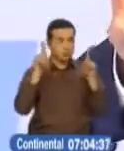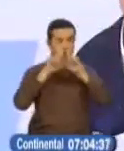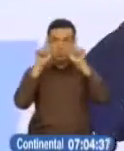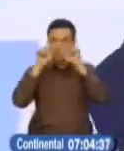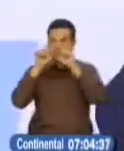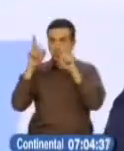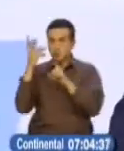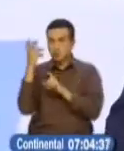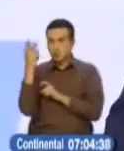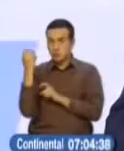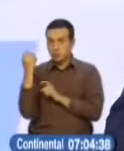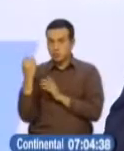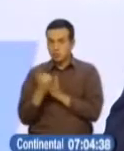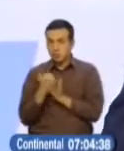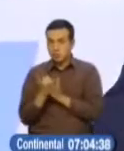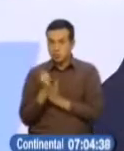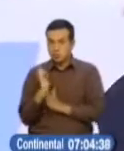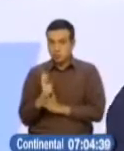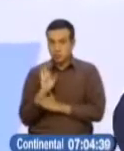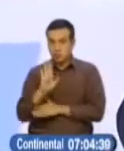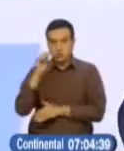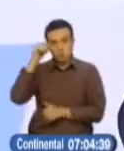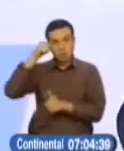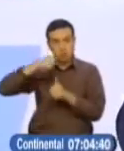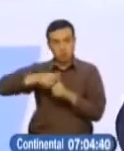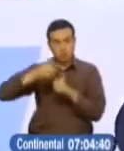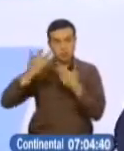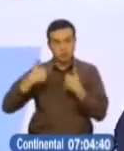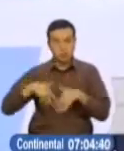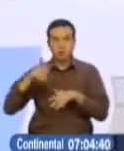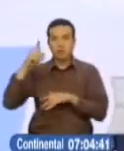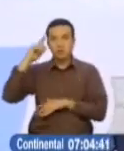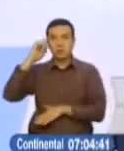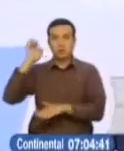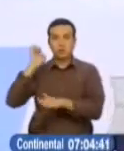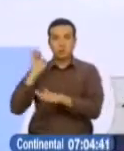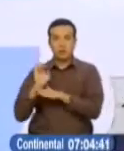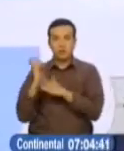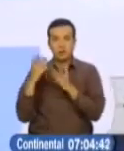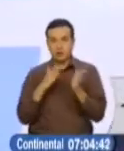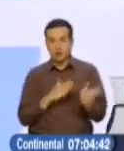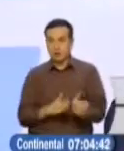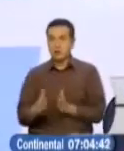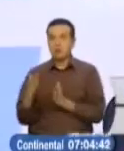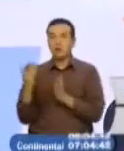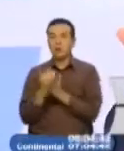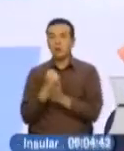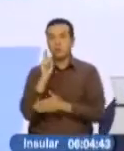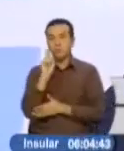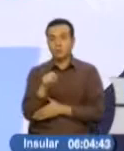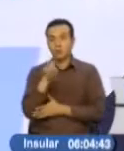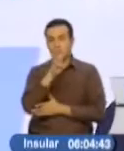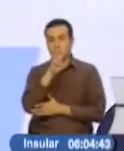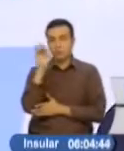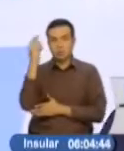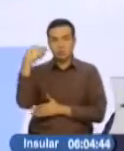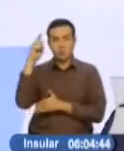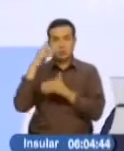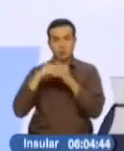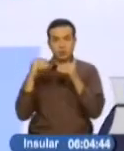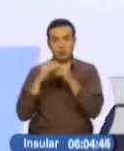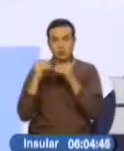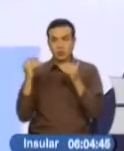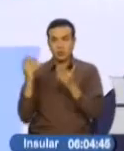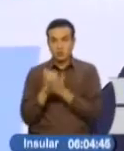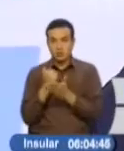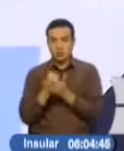que se quedan con esa plata de los ecuatorianos? Recuérdese que el Estado ecuatoriano está dejando de percibir alrededor de 1.400 millones de dólares.